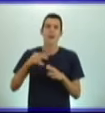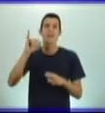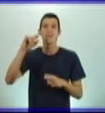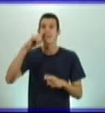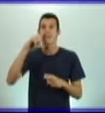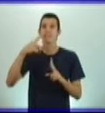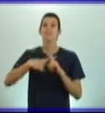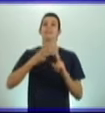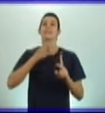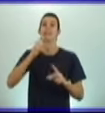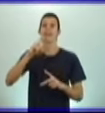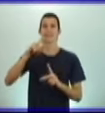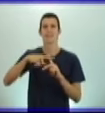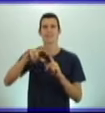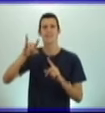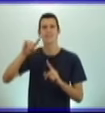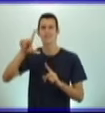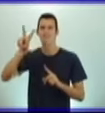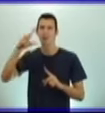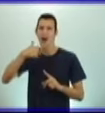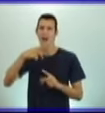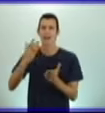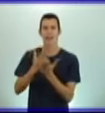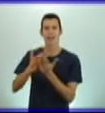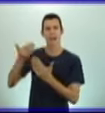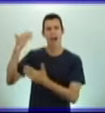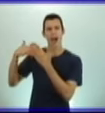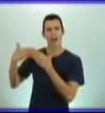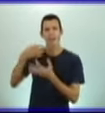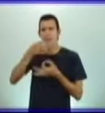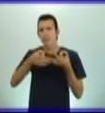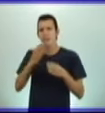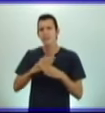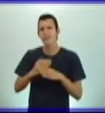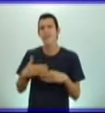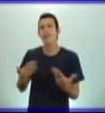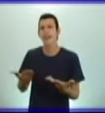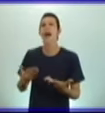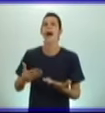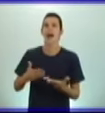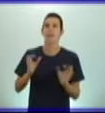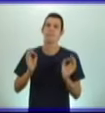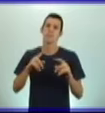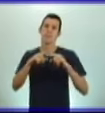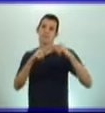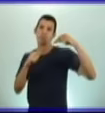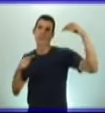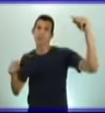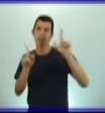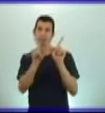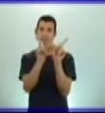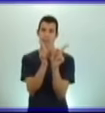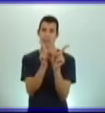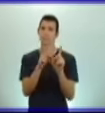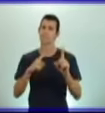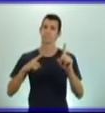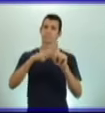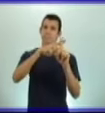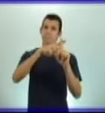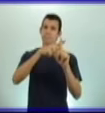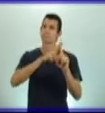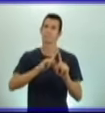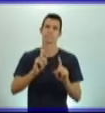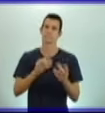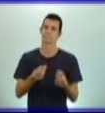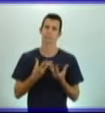Tenemos ahora la función f en x igual a 1 sobre x más d más e. Lógicamente que deben